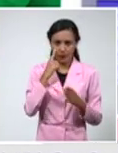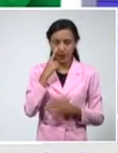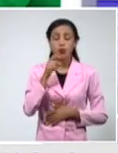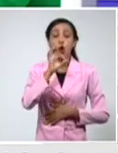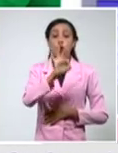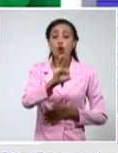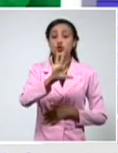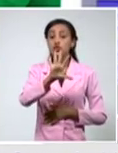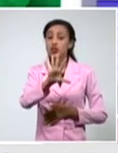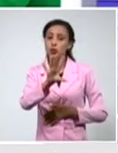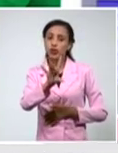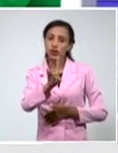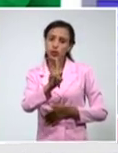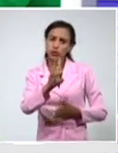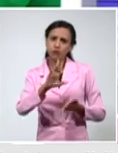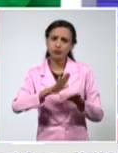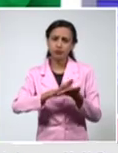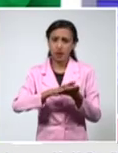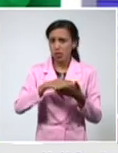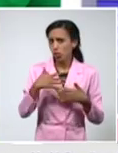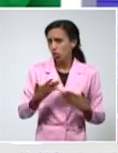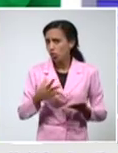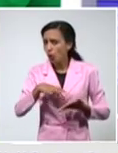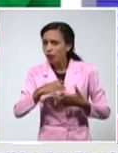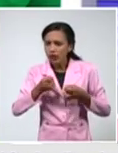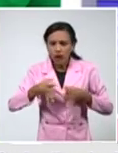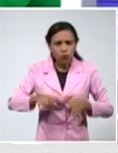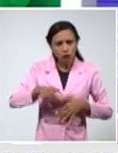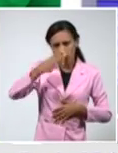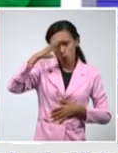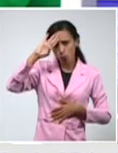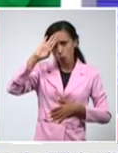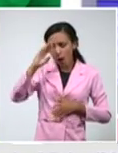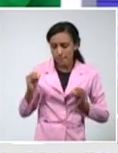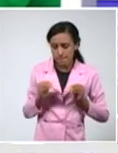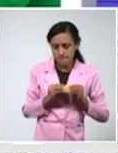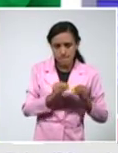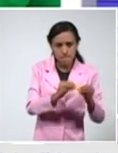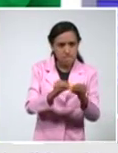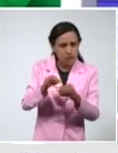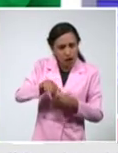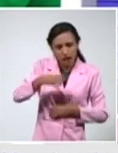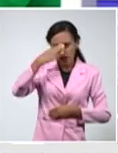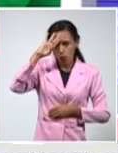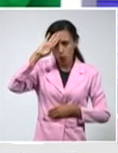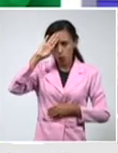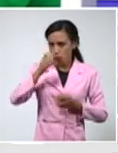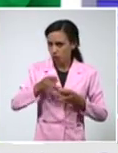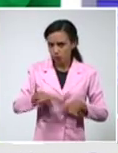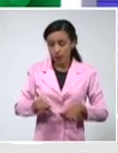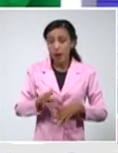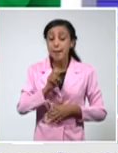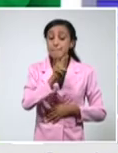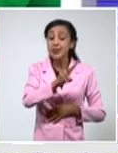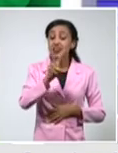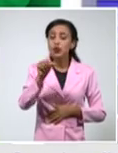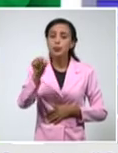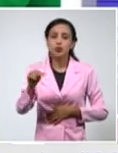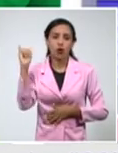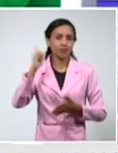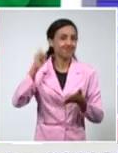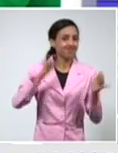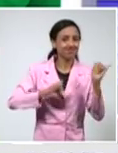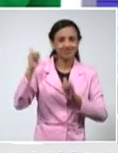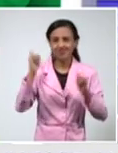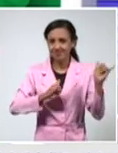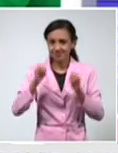851 son autóctonos, es producto de la transmisión en Cuba, y 22 importados, hoy con